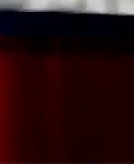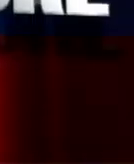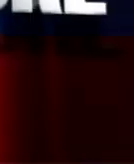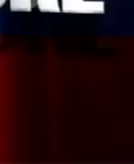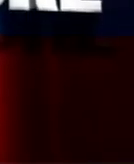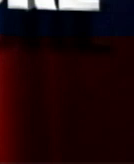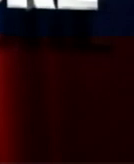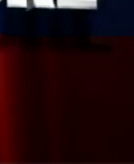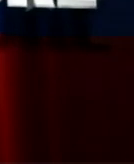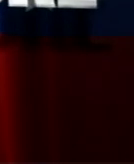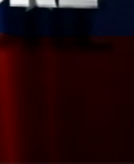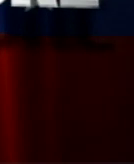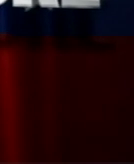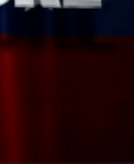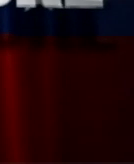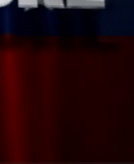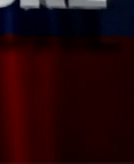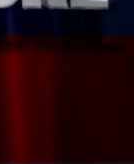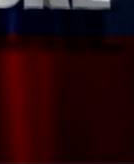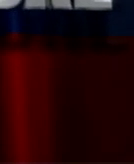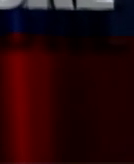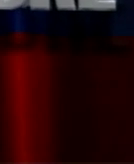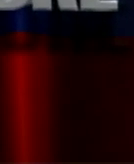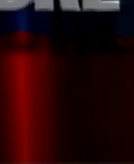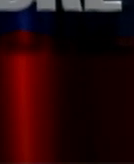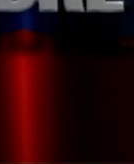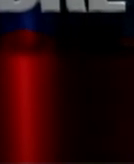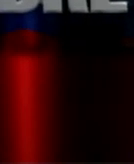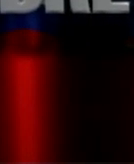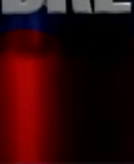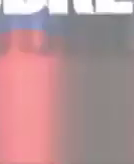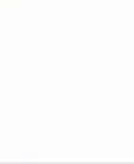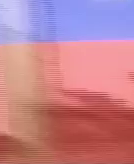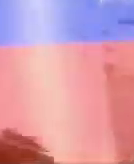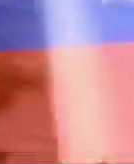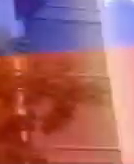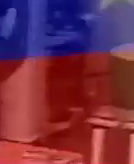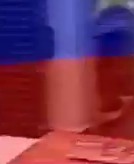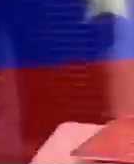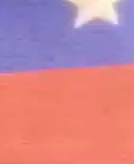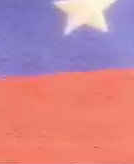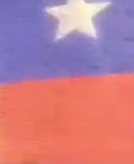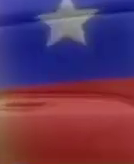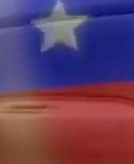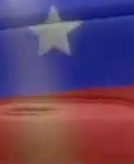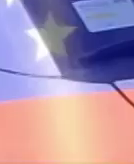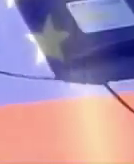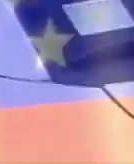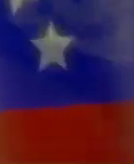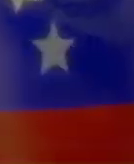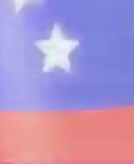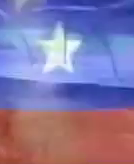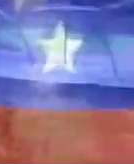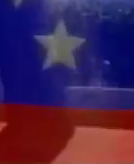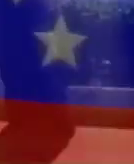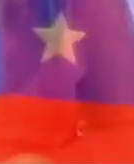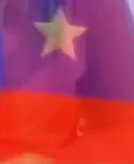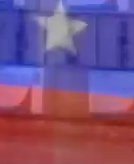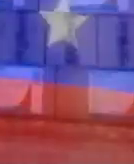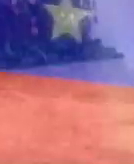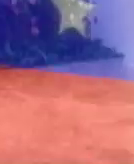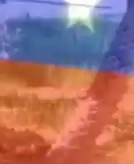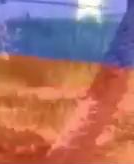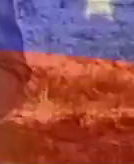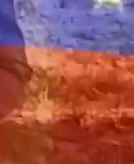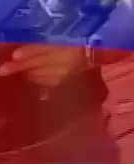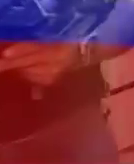Domingo 15 de octubre. Haremos historia nuevamente y Noticiero Venevisión estará allí,